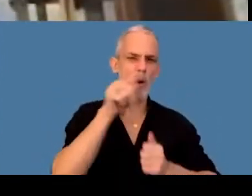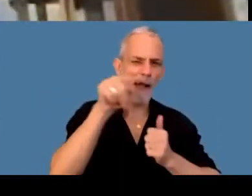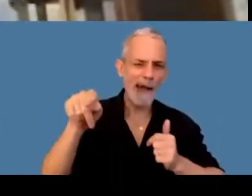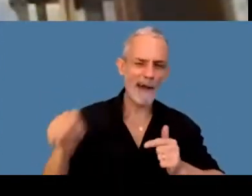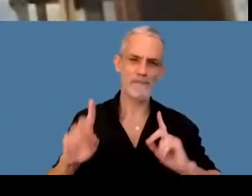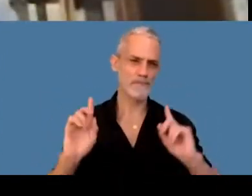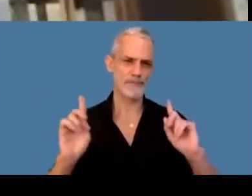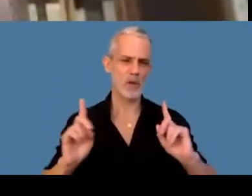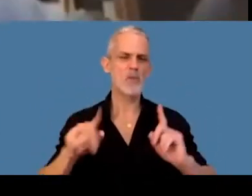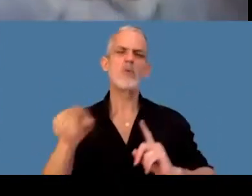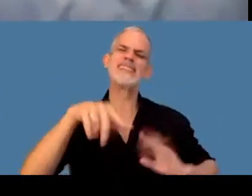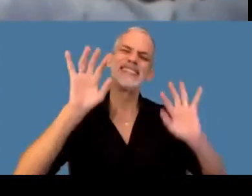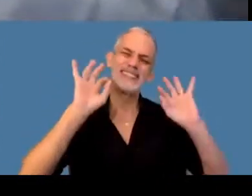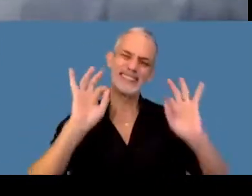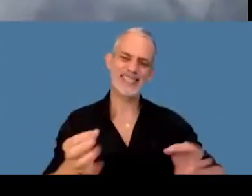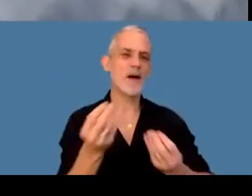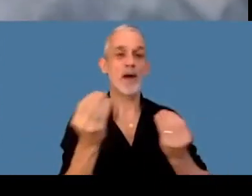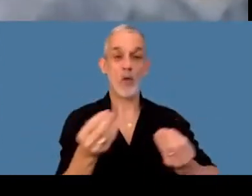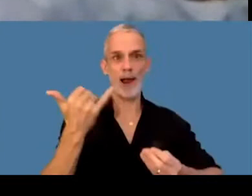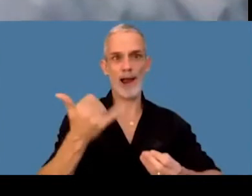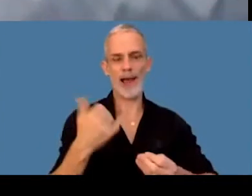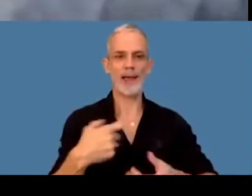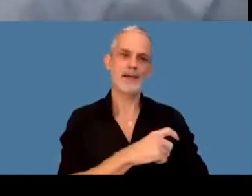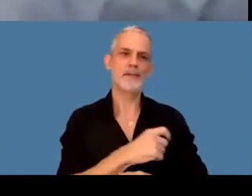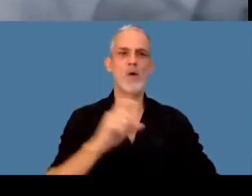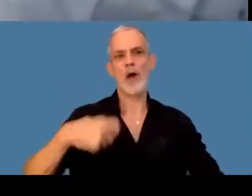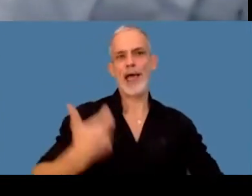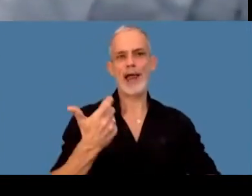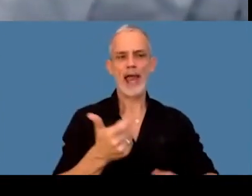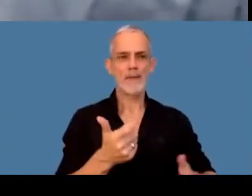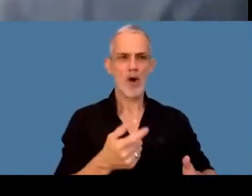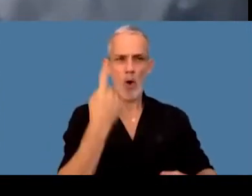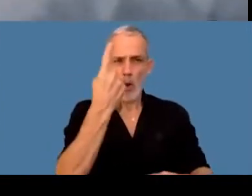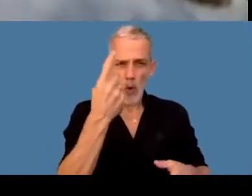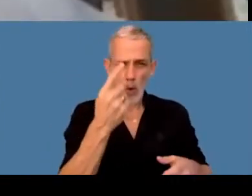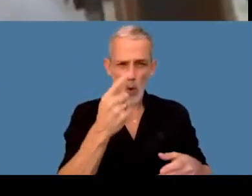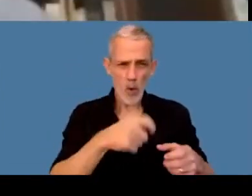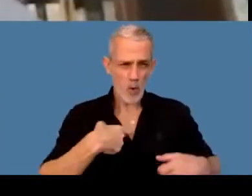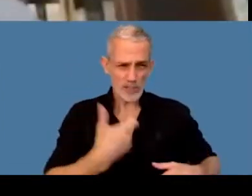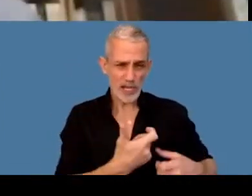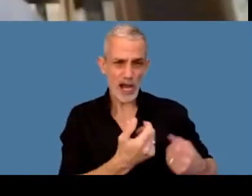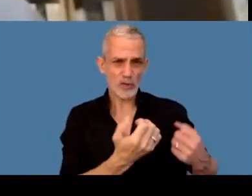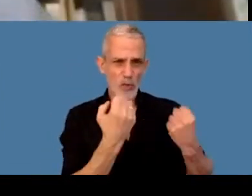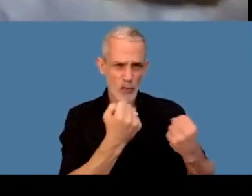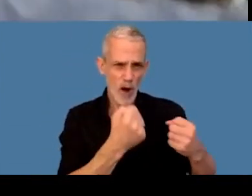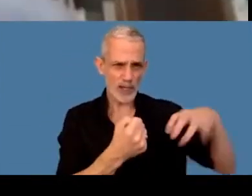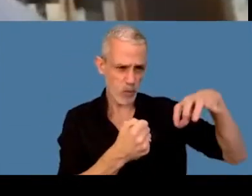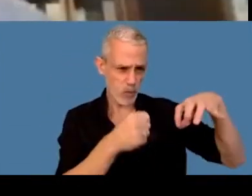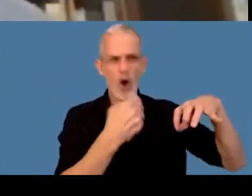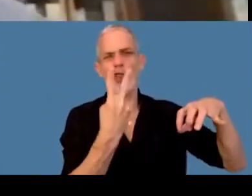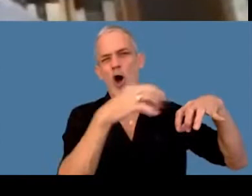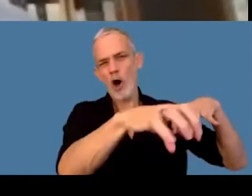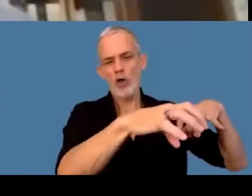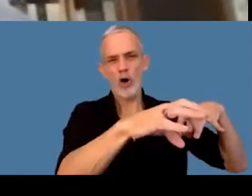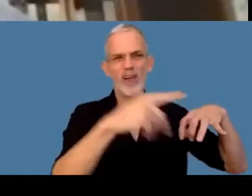sobre determinados ámbitos donde tenemos, no es lo mismo tener un sindicato fuerte o dos sindicatos fuertes que tener 7